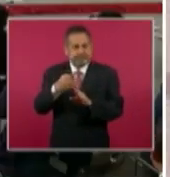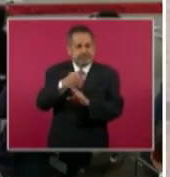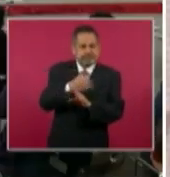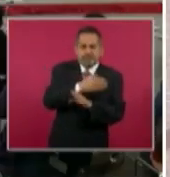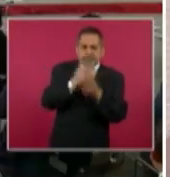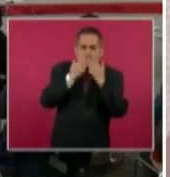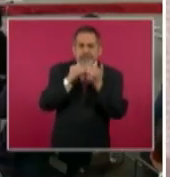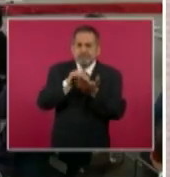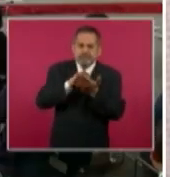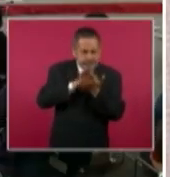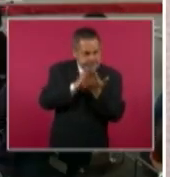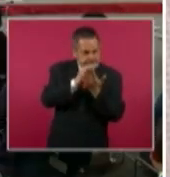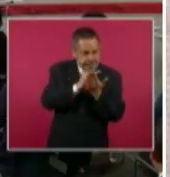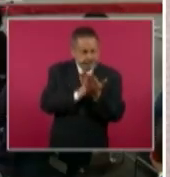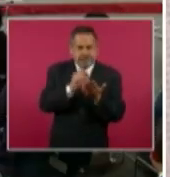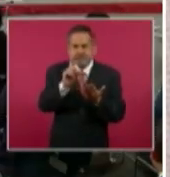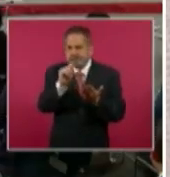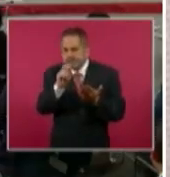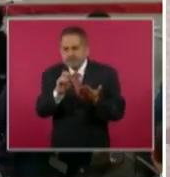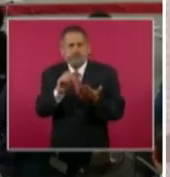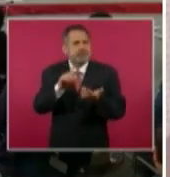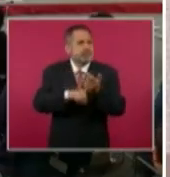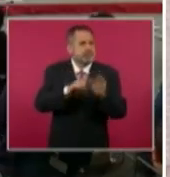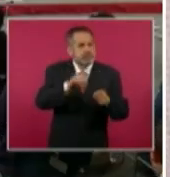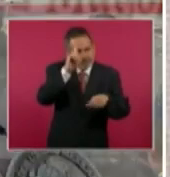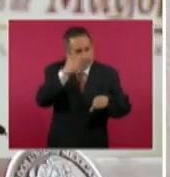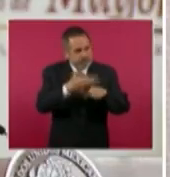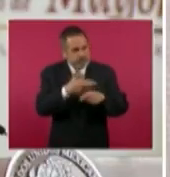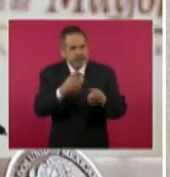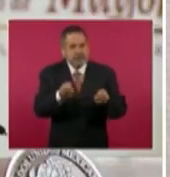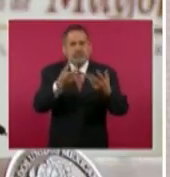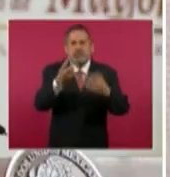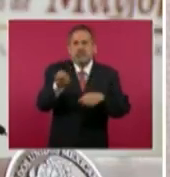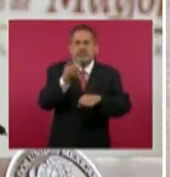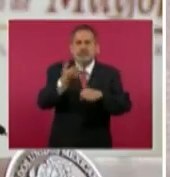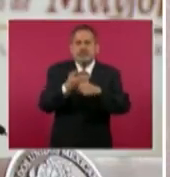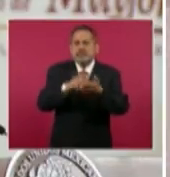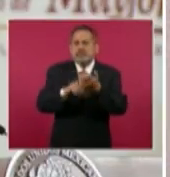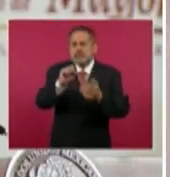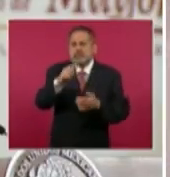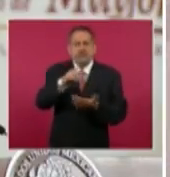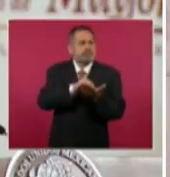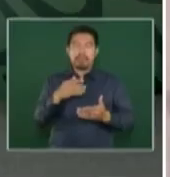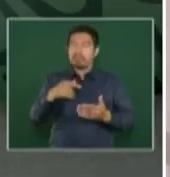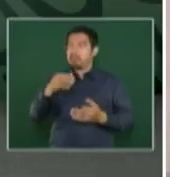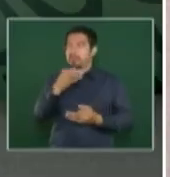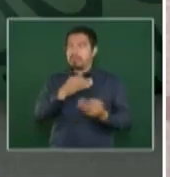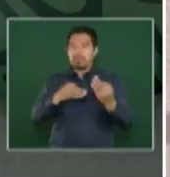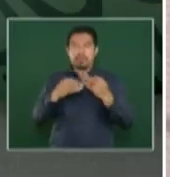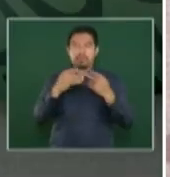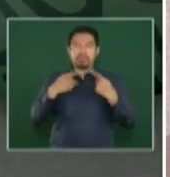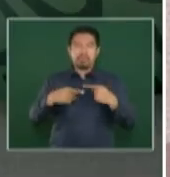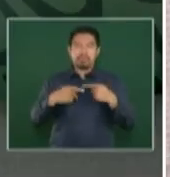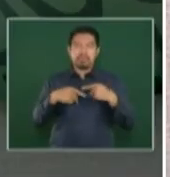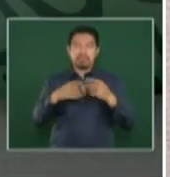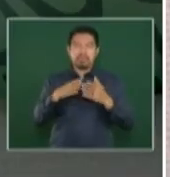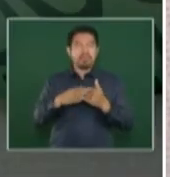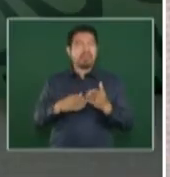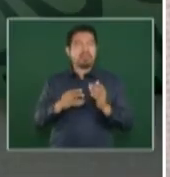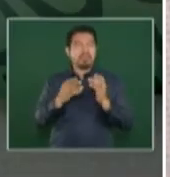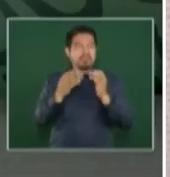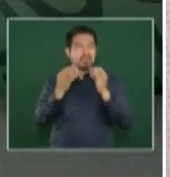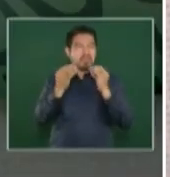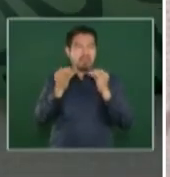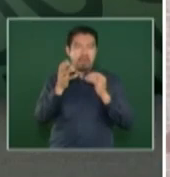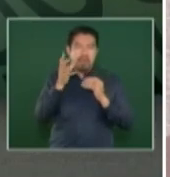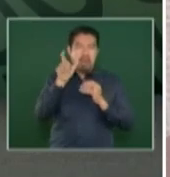otro sentido, porque lo ha hecho, ha hablado también de la inseguridad en muchos temas, ¿no? Ha hablado de los problemas que hay, ha hablado de datos, ¿no?